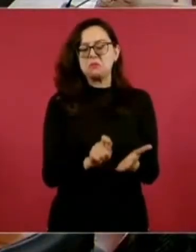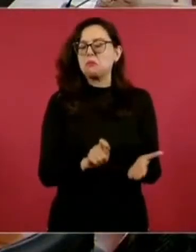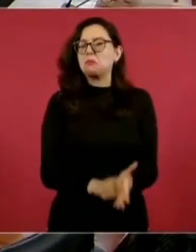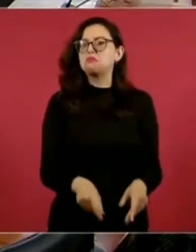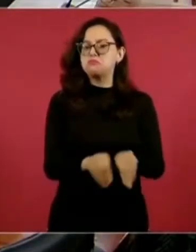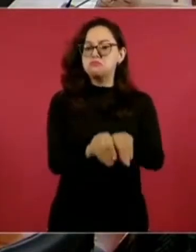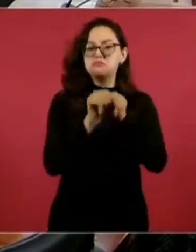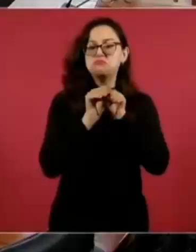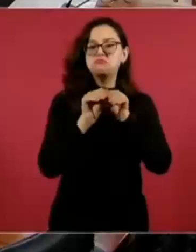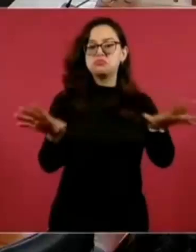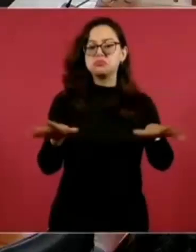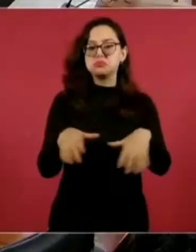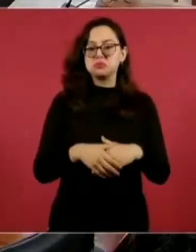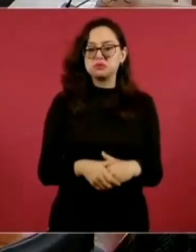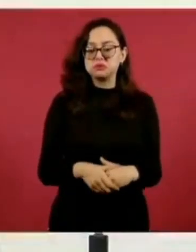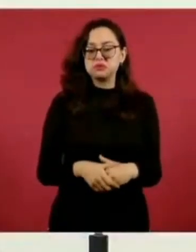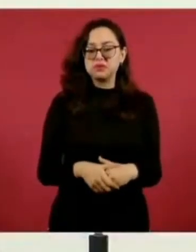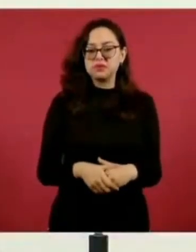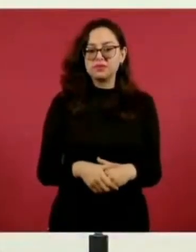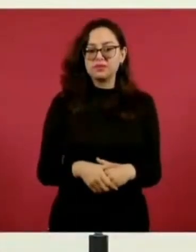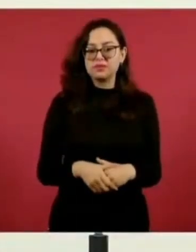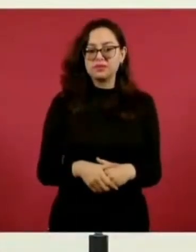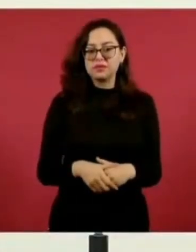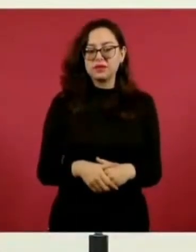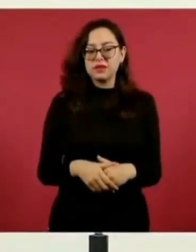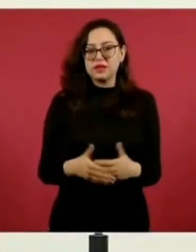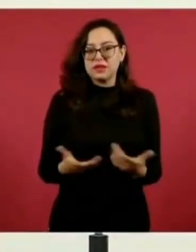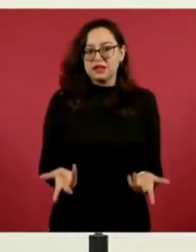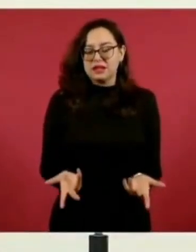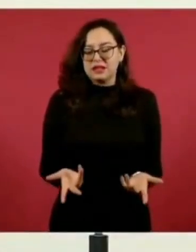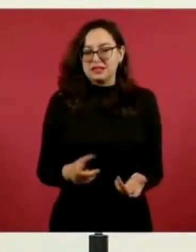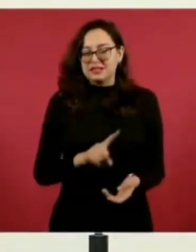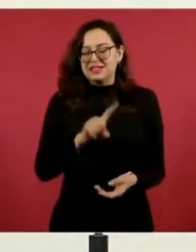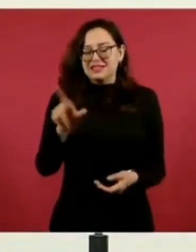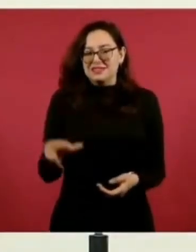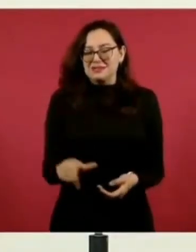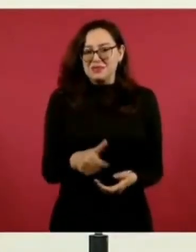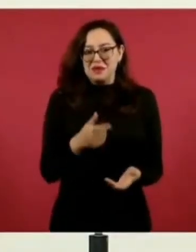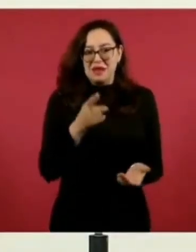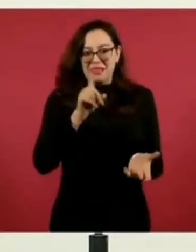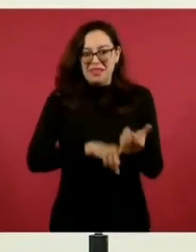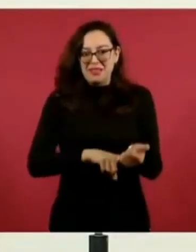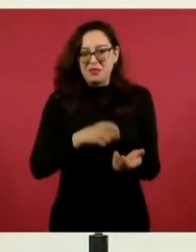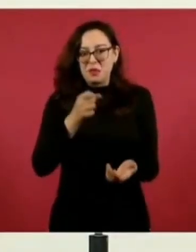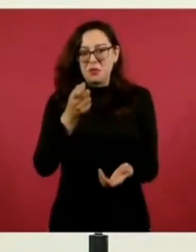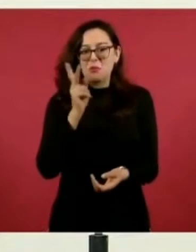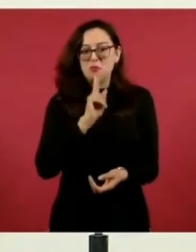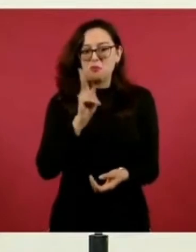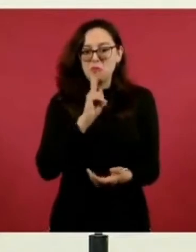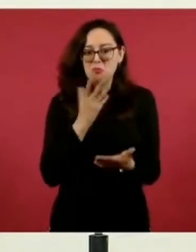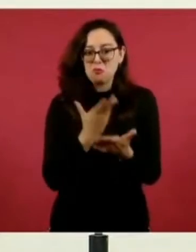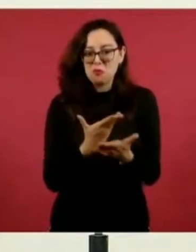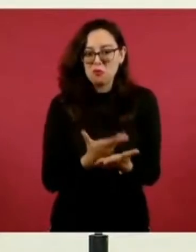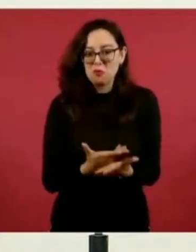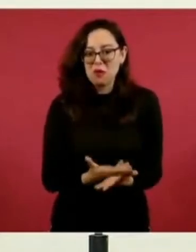Escribió un libro que publicó 15 días antes de las elecciones pasadas,